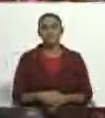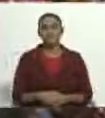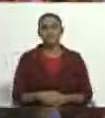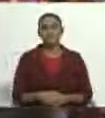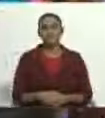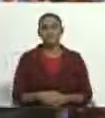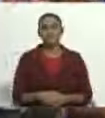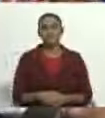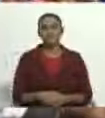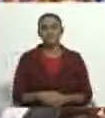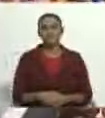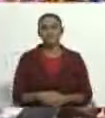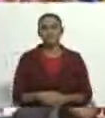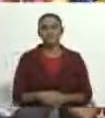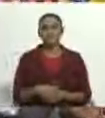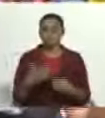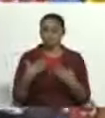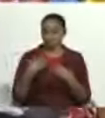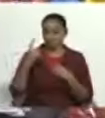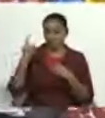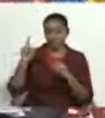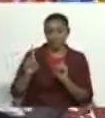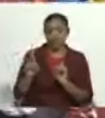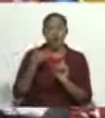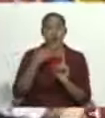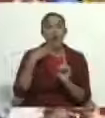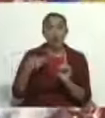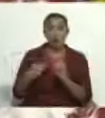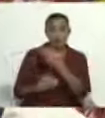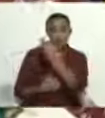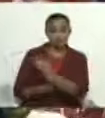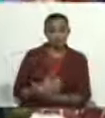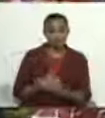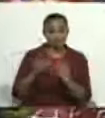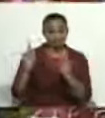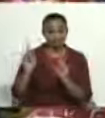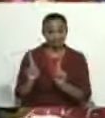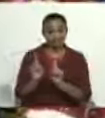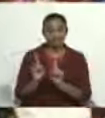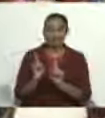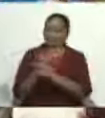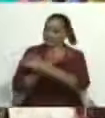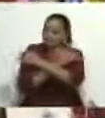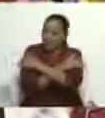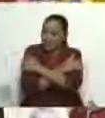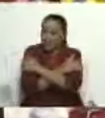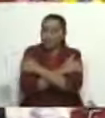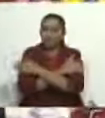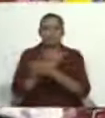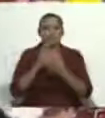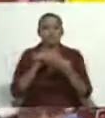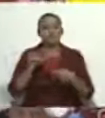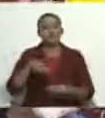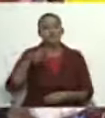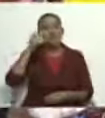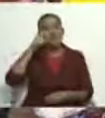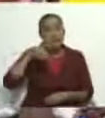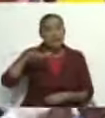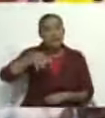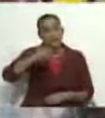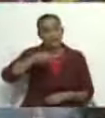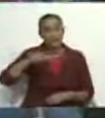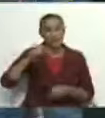Cuando uno abraza a este joven, está abrazando a todos los jóvenes de aquí de Falcón. Cuando abraza un campesino, está abrazando a todos